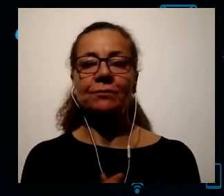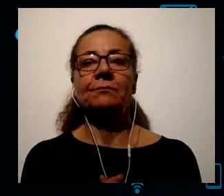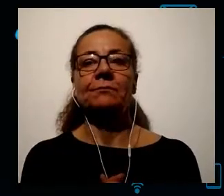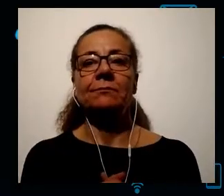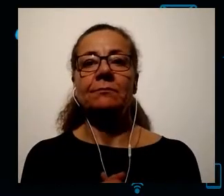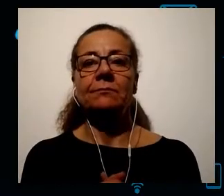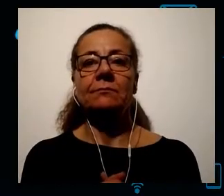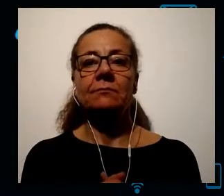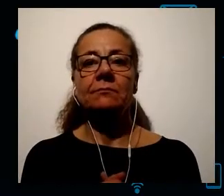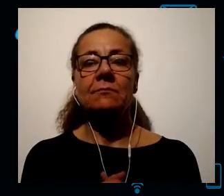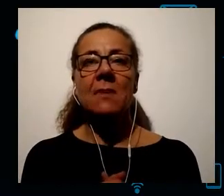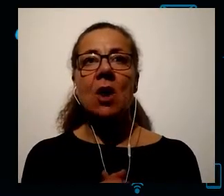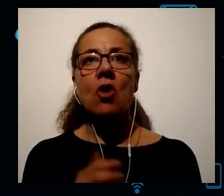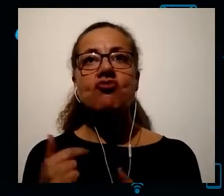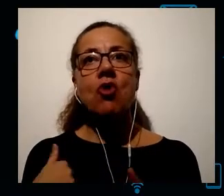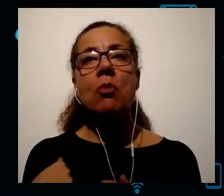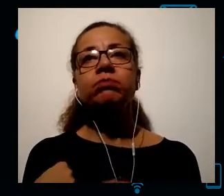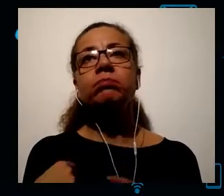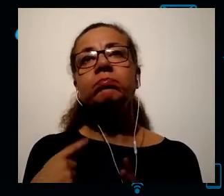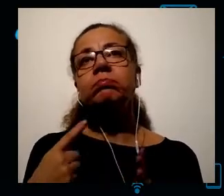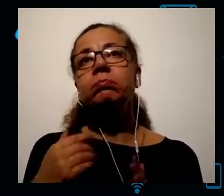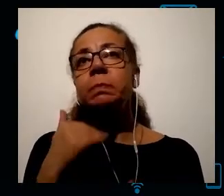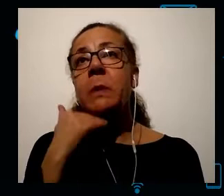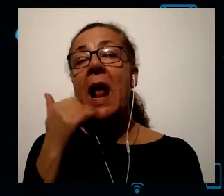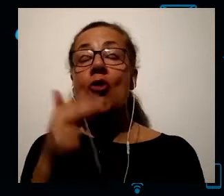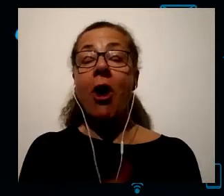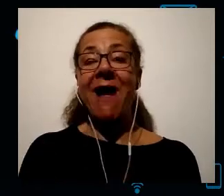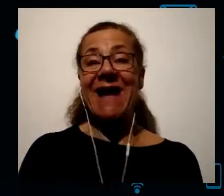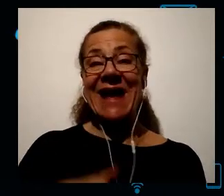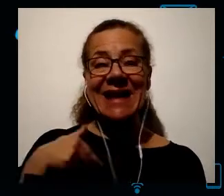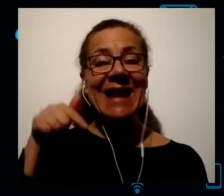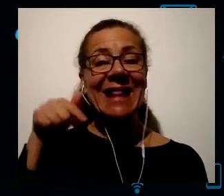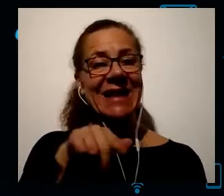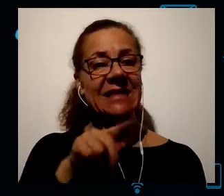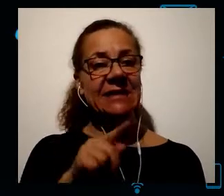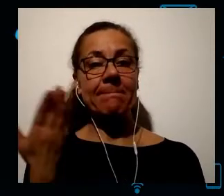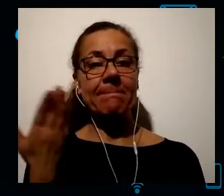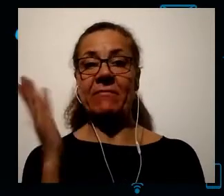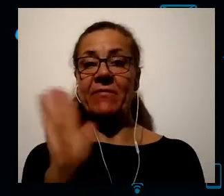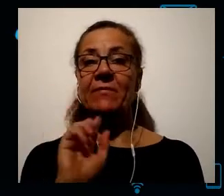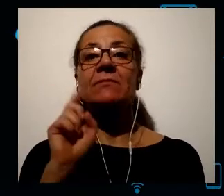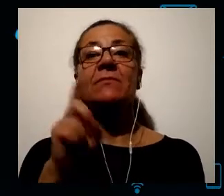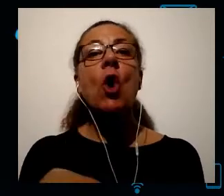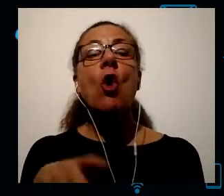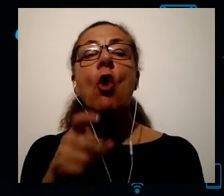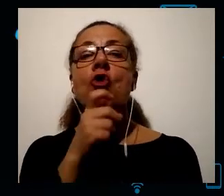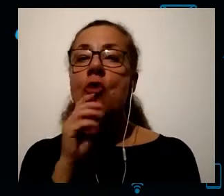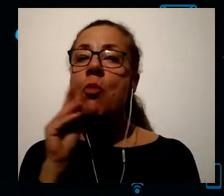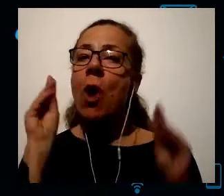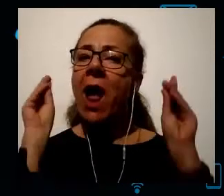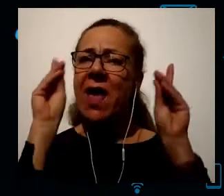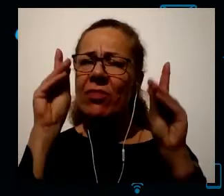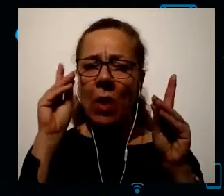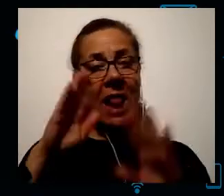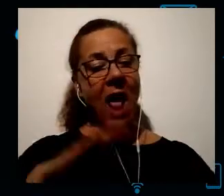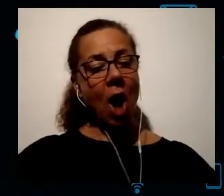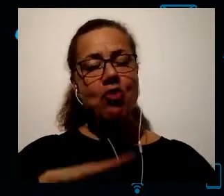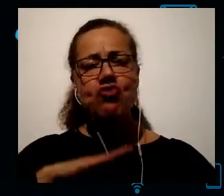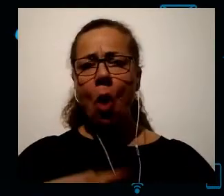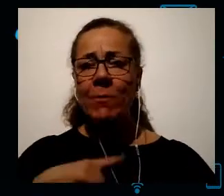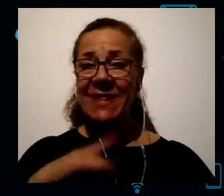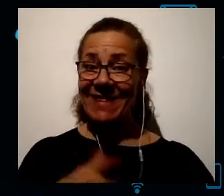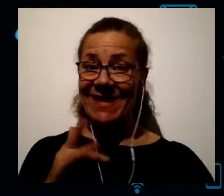como marco general a esta intervención sobre cómo educar la competencia digital en familia